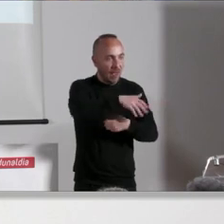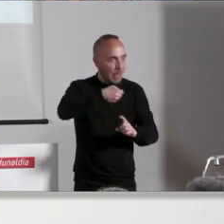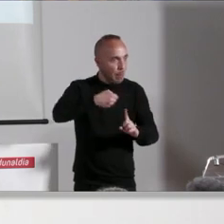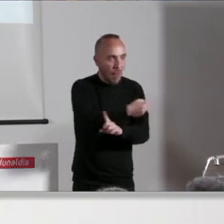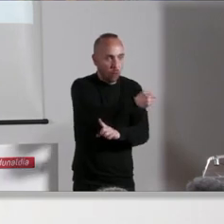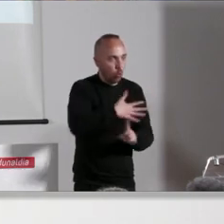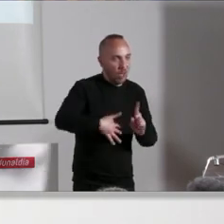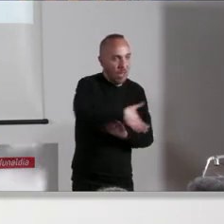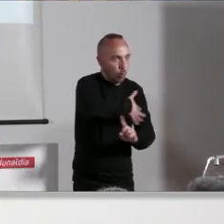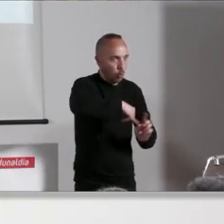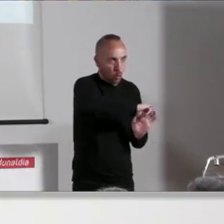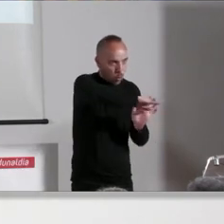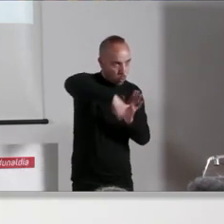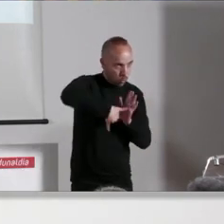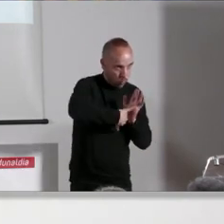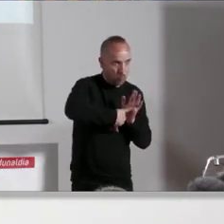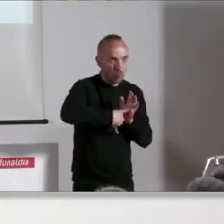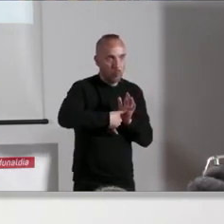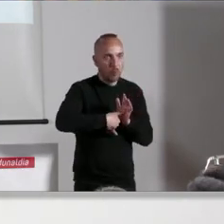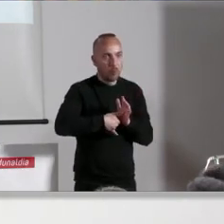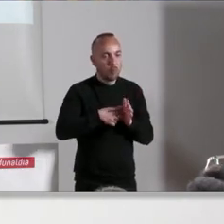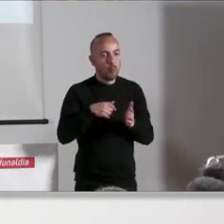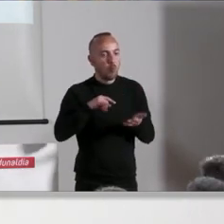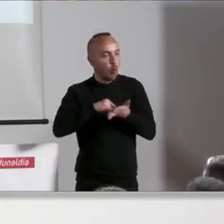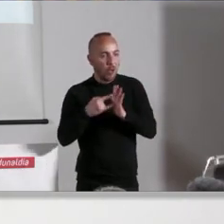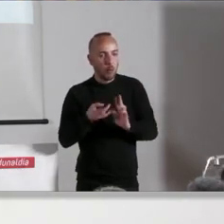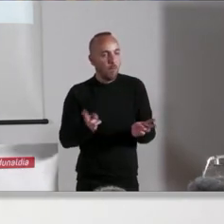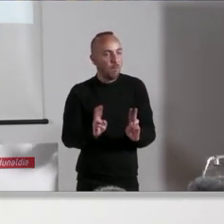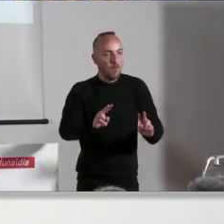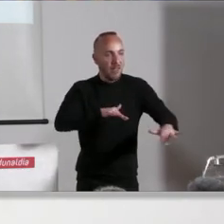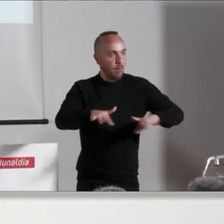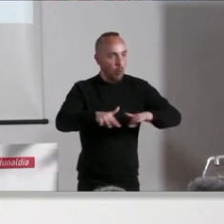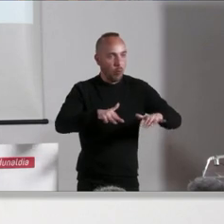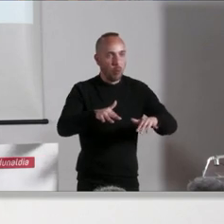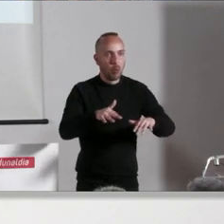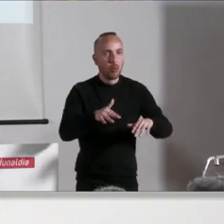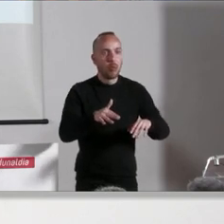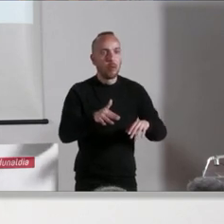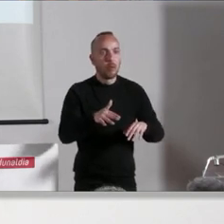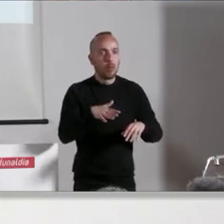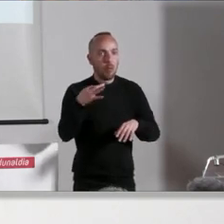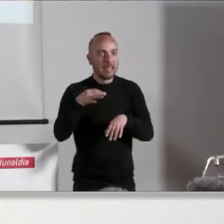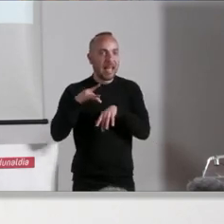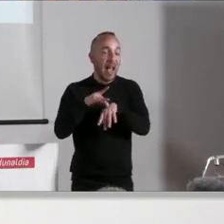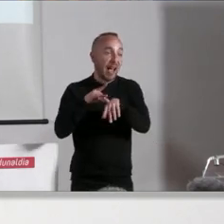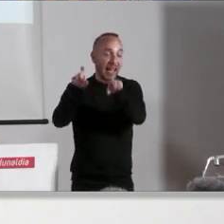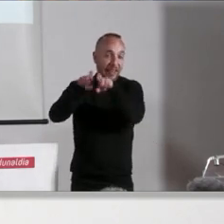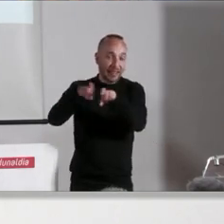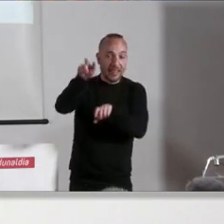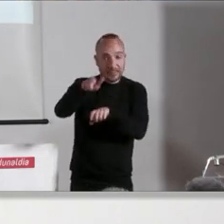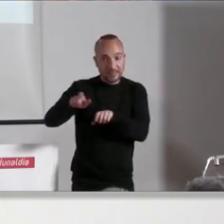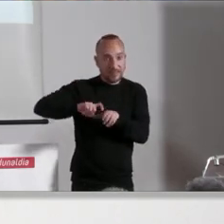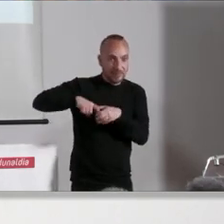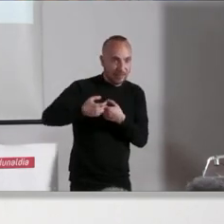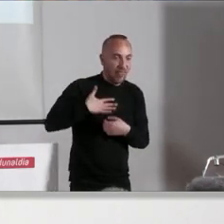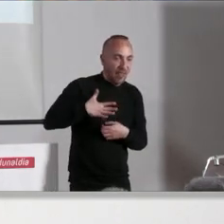directo, creando un proyecto vivo y con agentes del barrio donde se ubique el proyecto, como